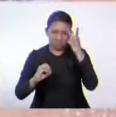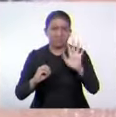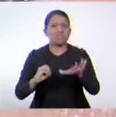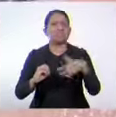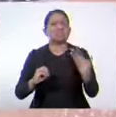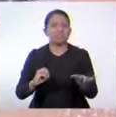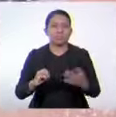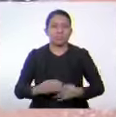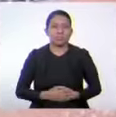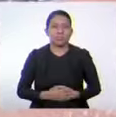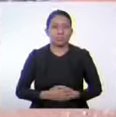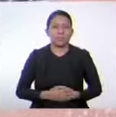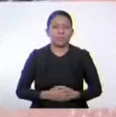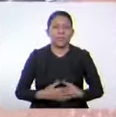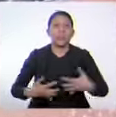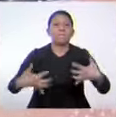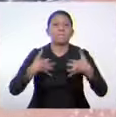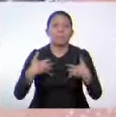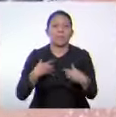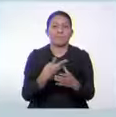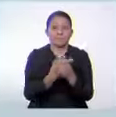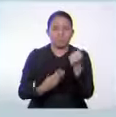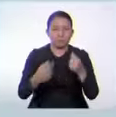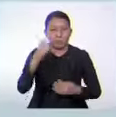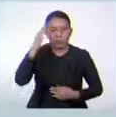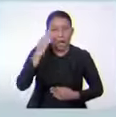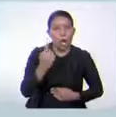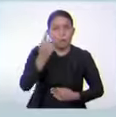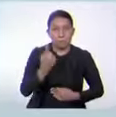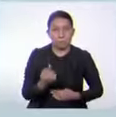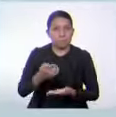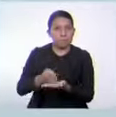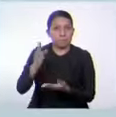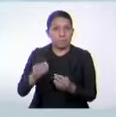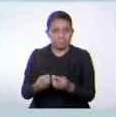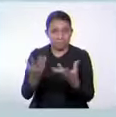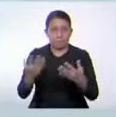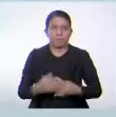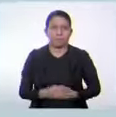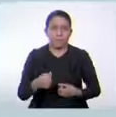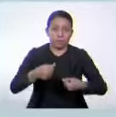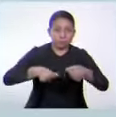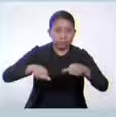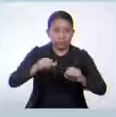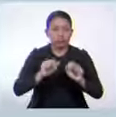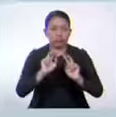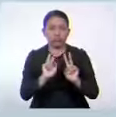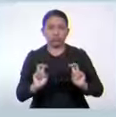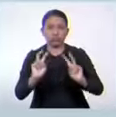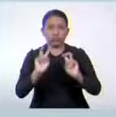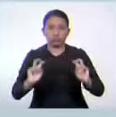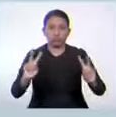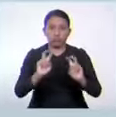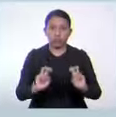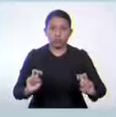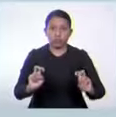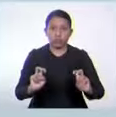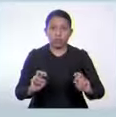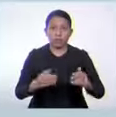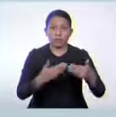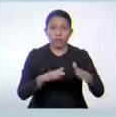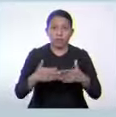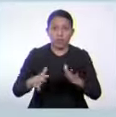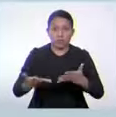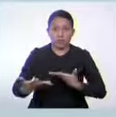de los organismos vivos, pues en la química orgánica se encarga del estudio de los compuestos extraídos de los organismos